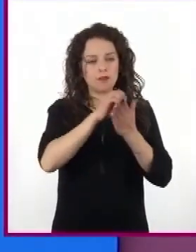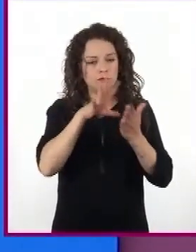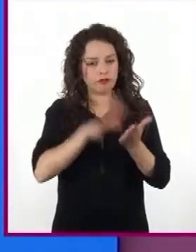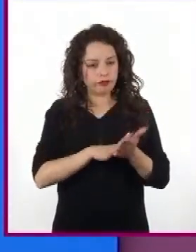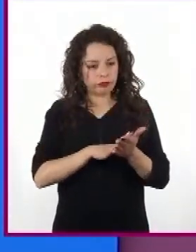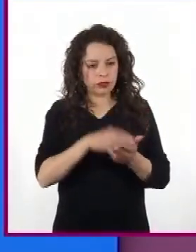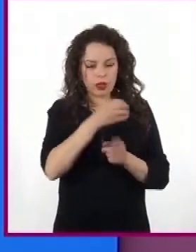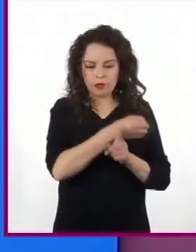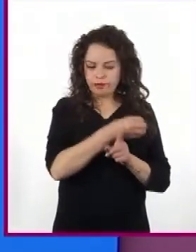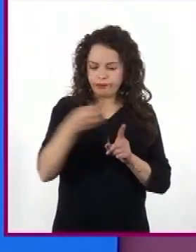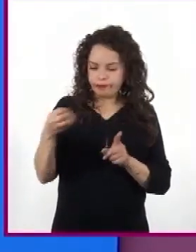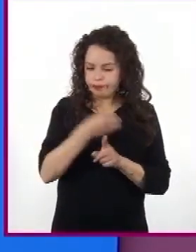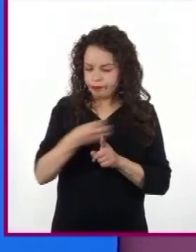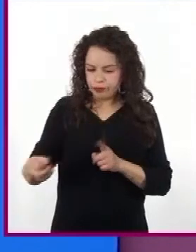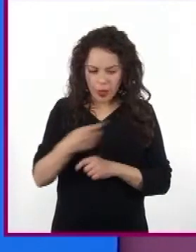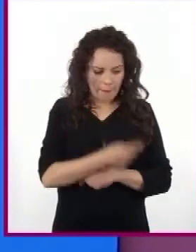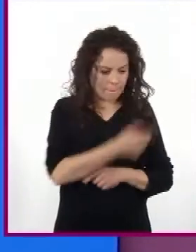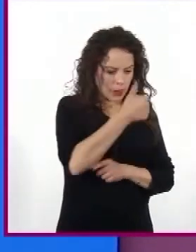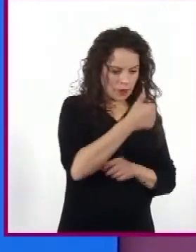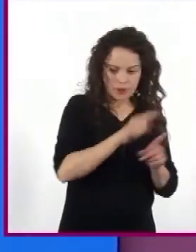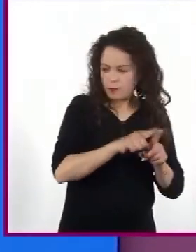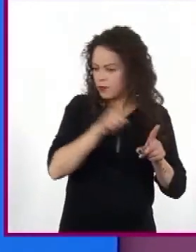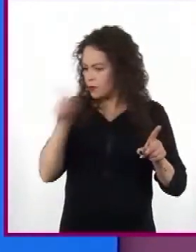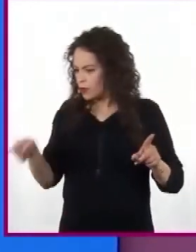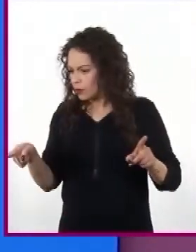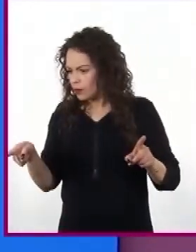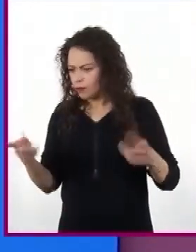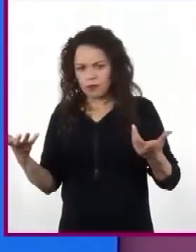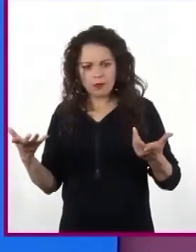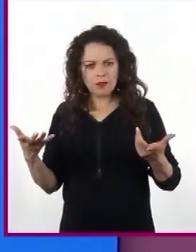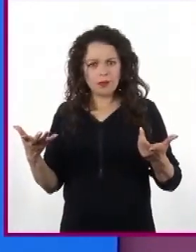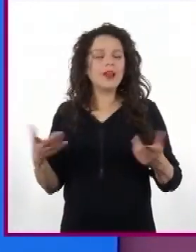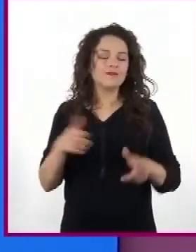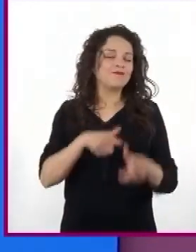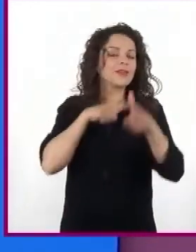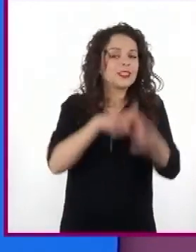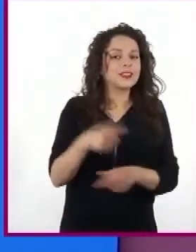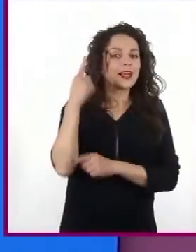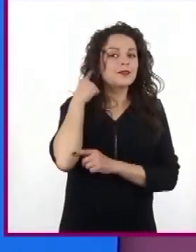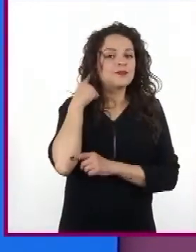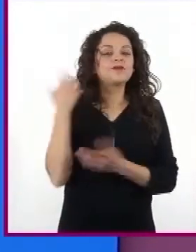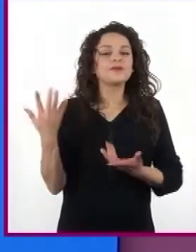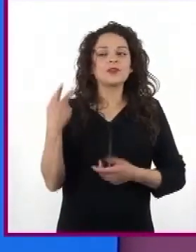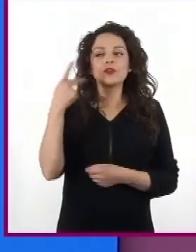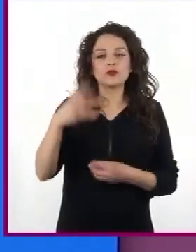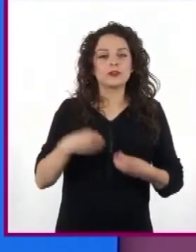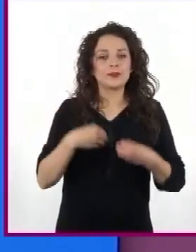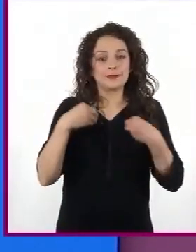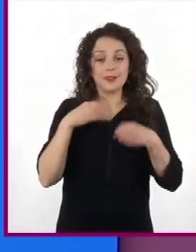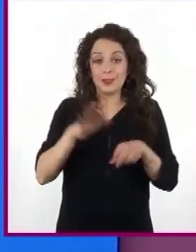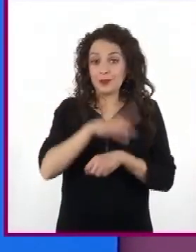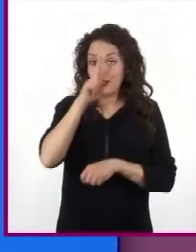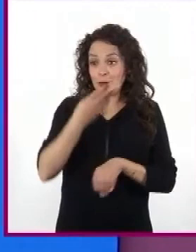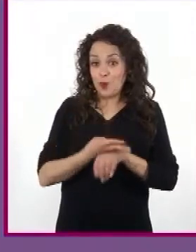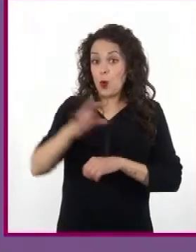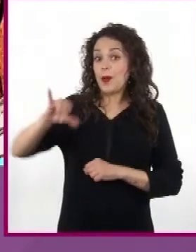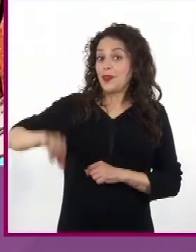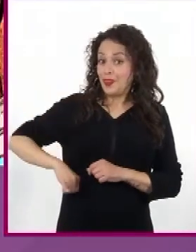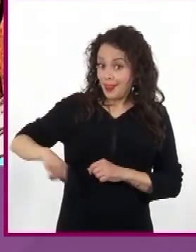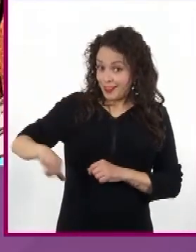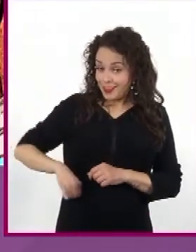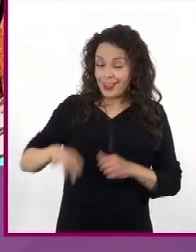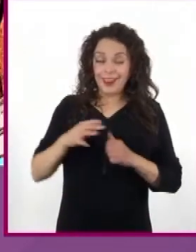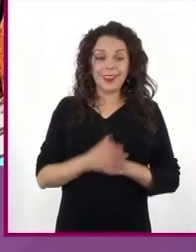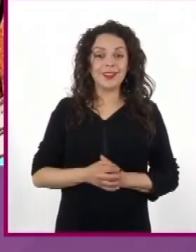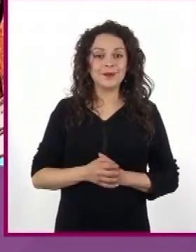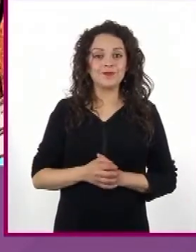cronología entre un primer momento y otro? Bueno, sigamos escuchando, que esto se pone interesante.